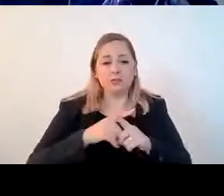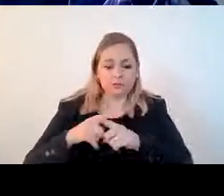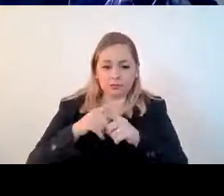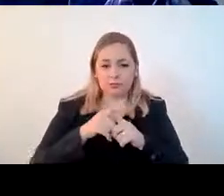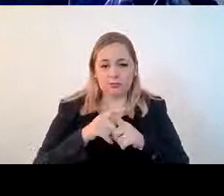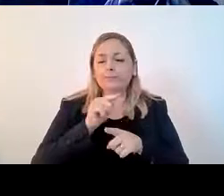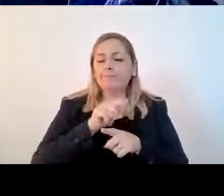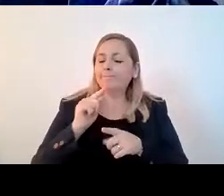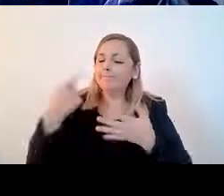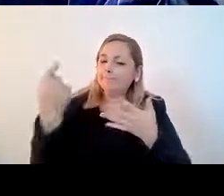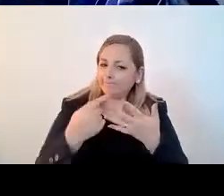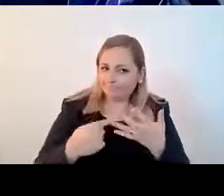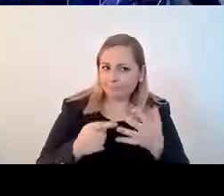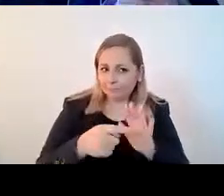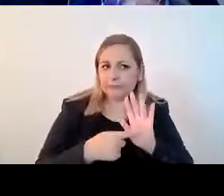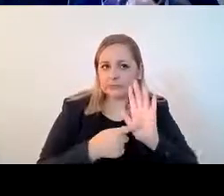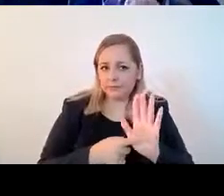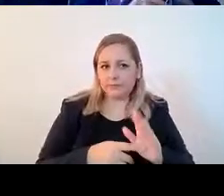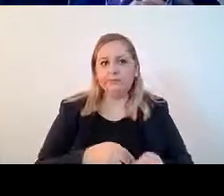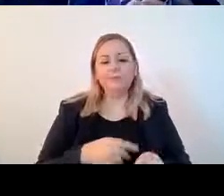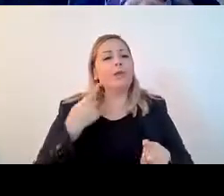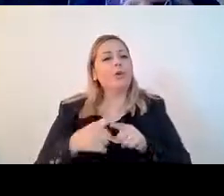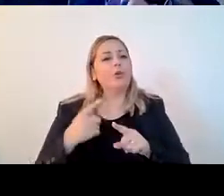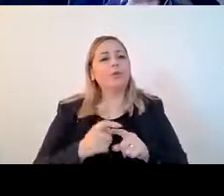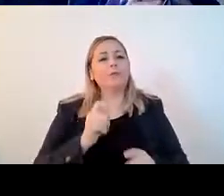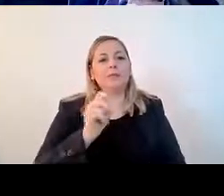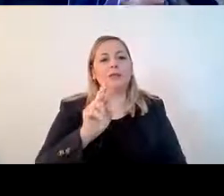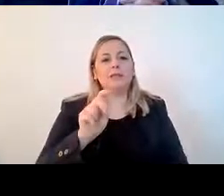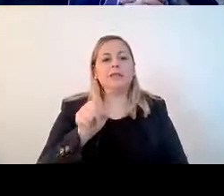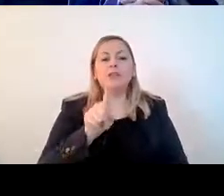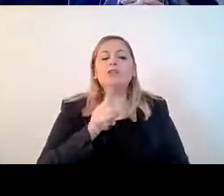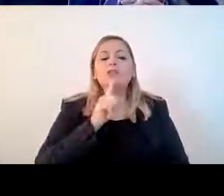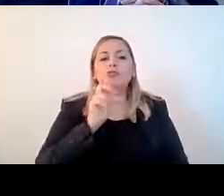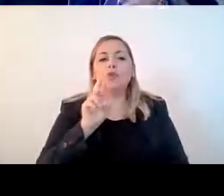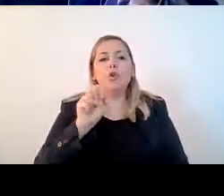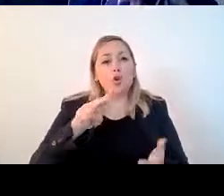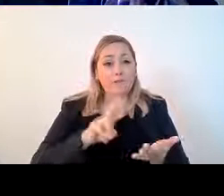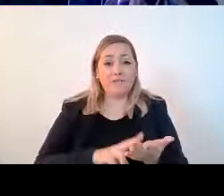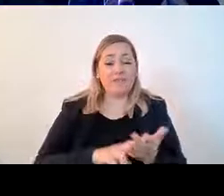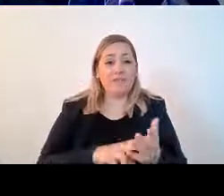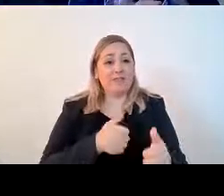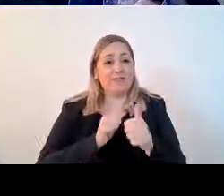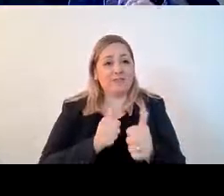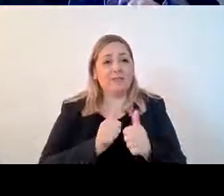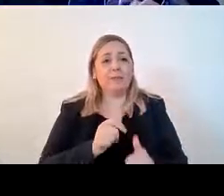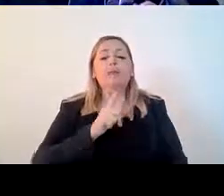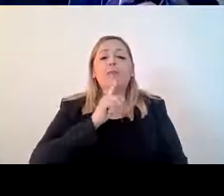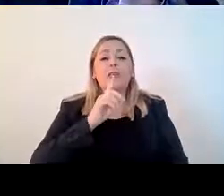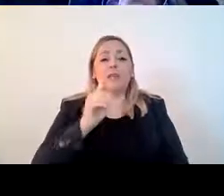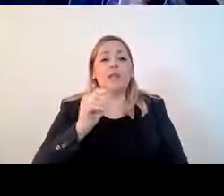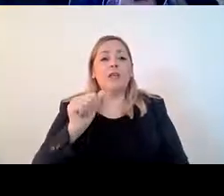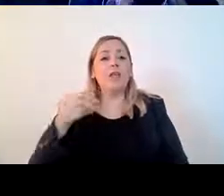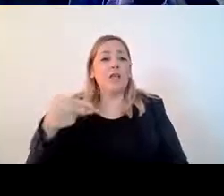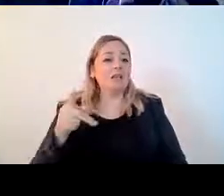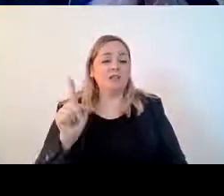uno de los elementos que se advierten. El trastorno constituye un verdadero desafío porque el TDAH, como dijimos al comienzo, no